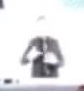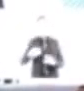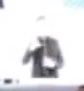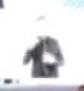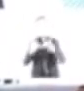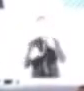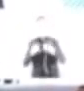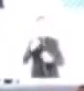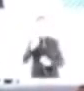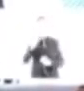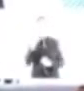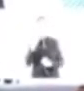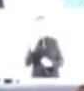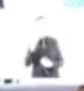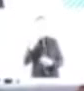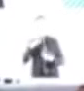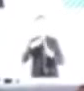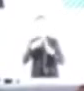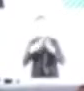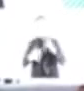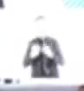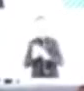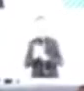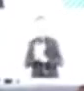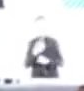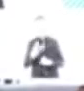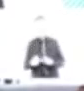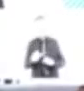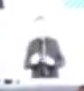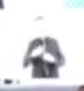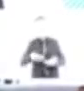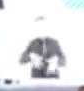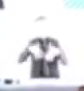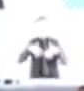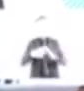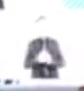la 64ª Legislatura del Congreso del Estado.